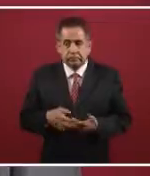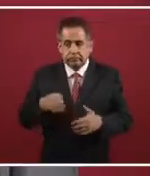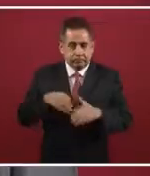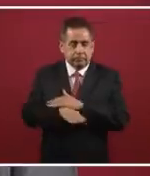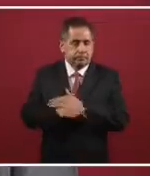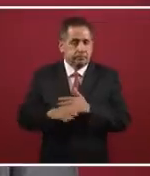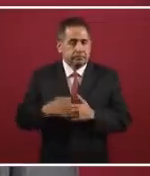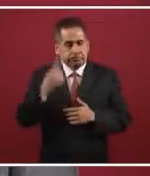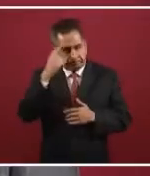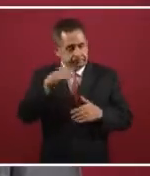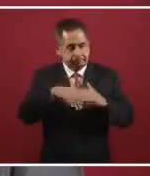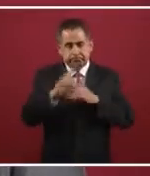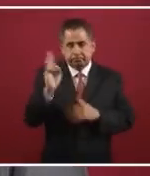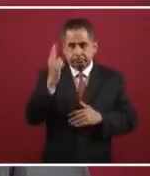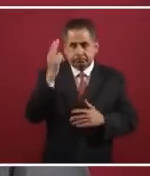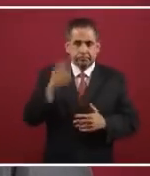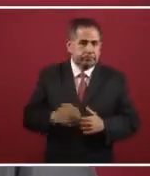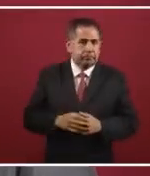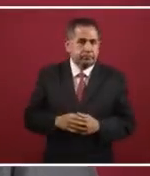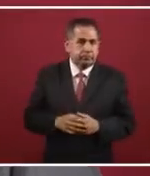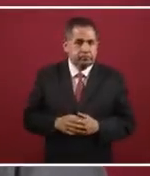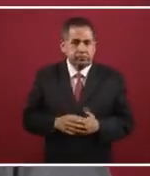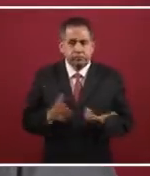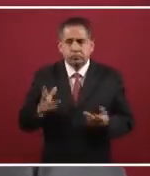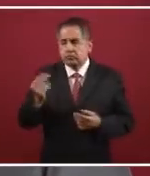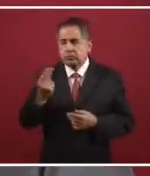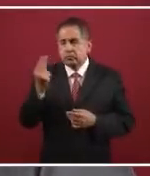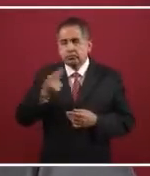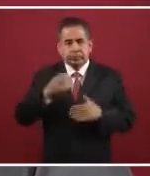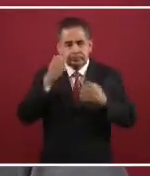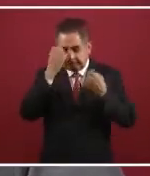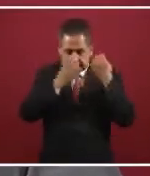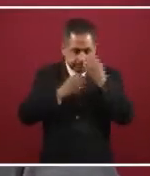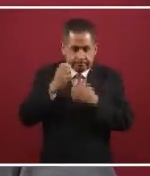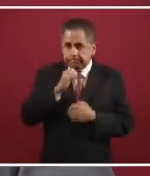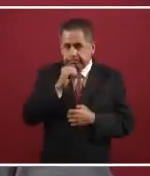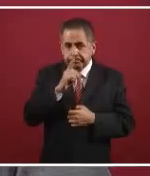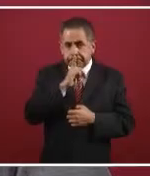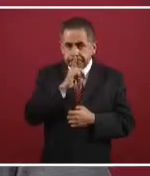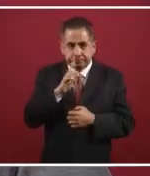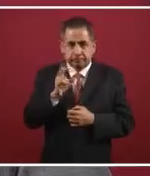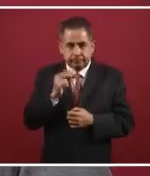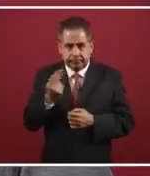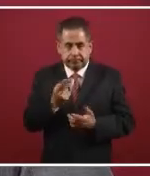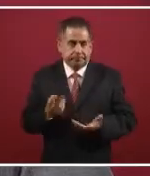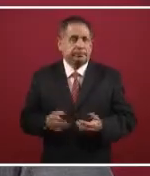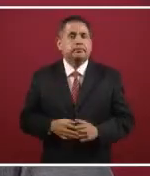automática a la UNAM, no tiene que presentar el examen.